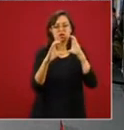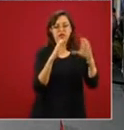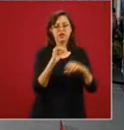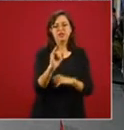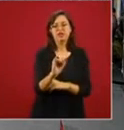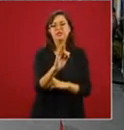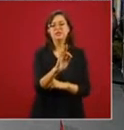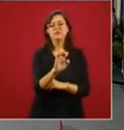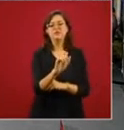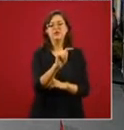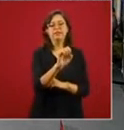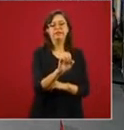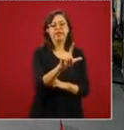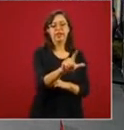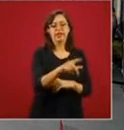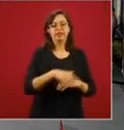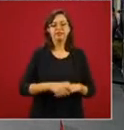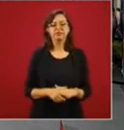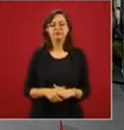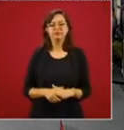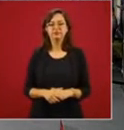IFETEL.